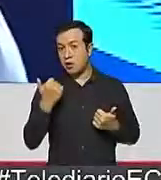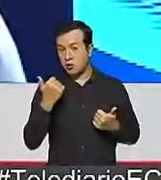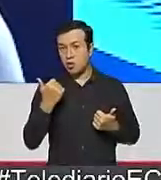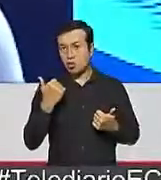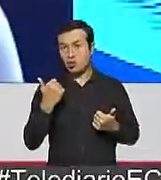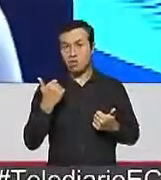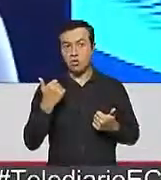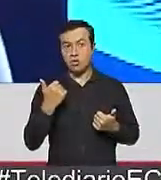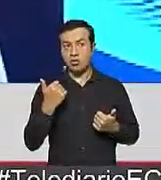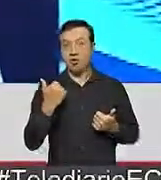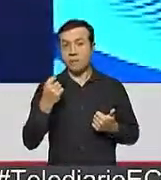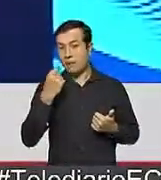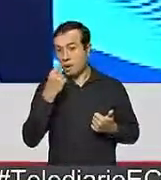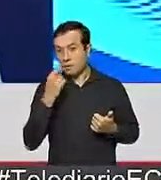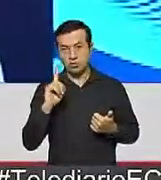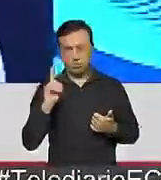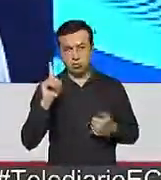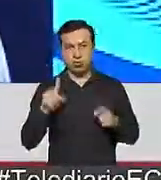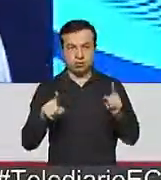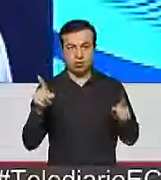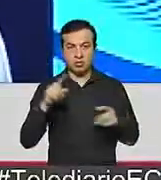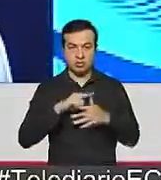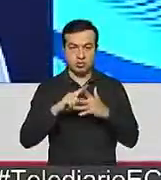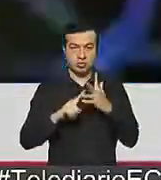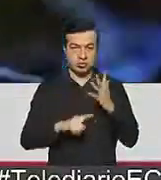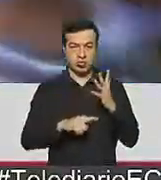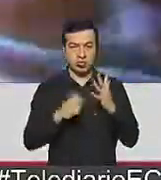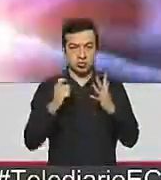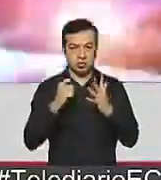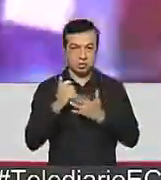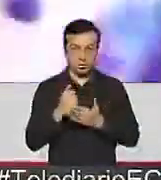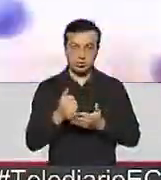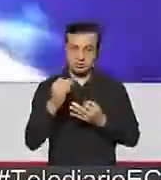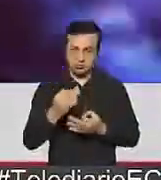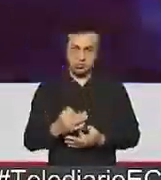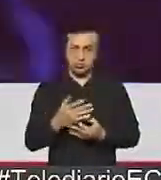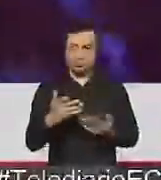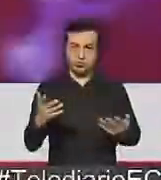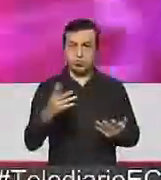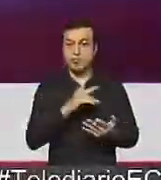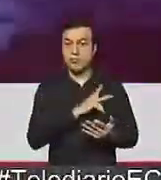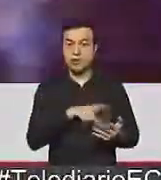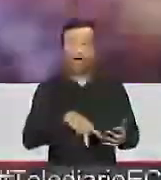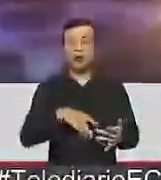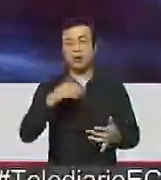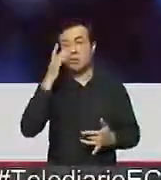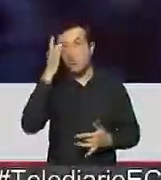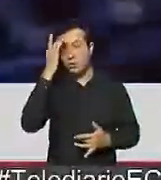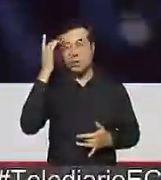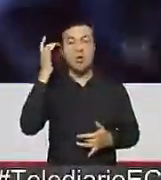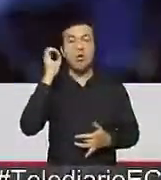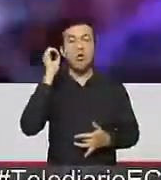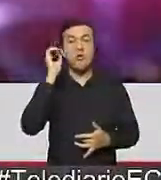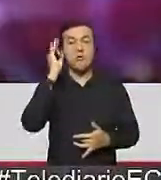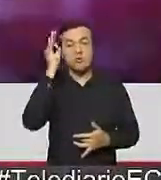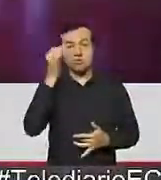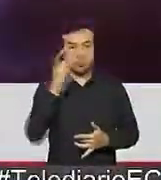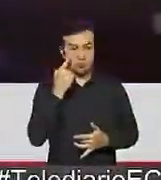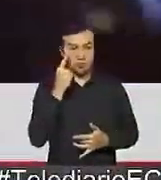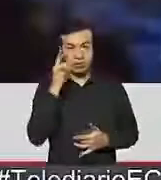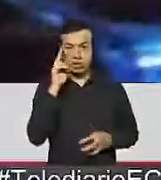es muy indicado porque tiene algunos efectos colaterales. La medicina personalizada o del futuro permite